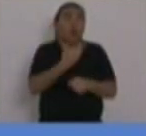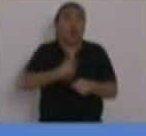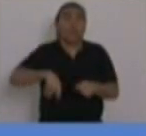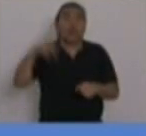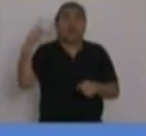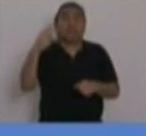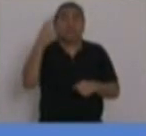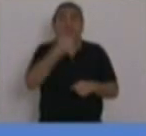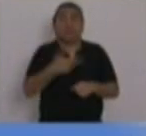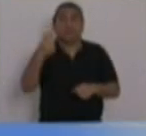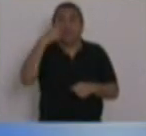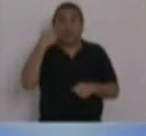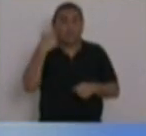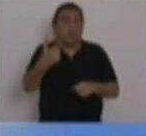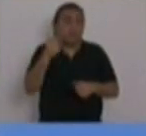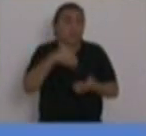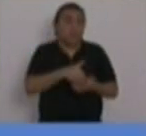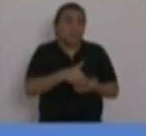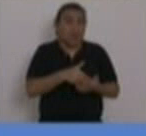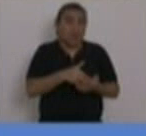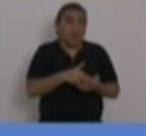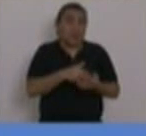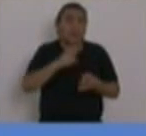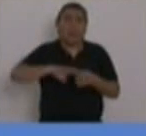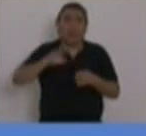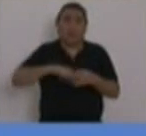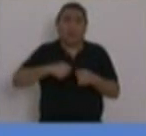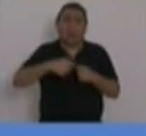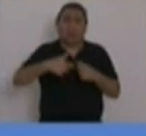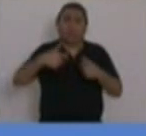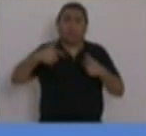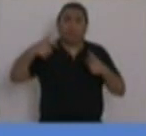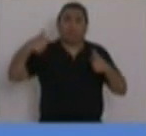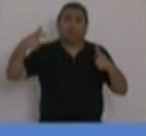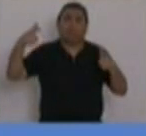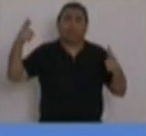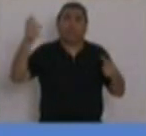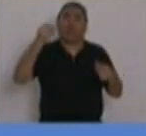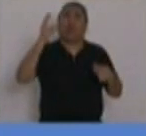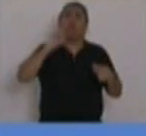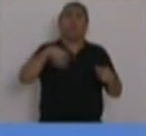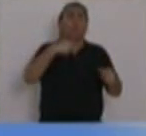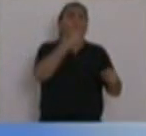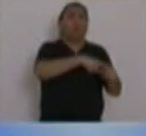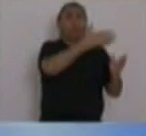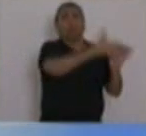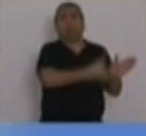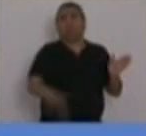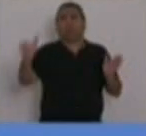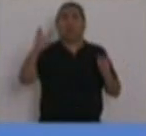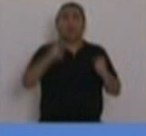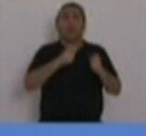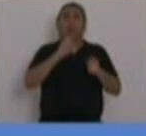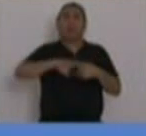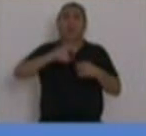Y a mí me parece que a nadie le puede molestar el control, salvo que quieran hacer cosas raras. Senador, el problema, ¿no? O de repente